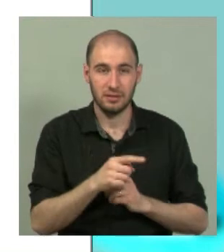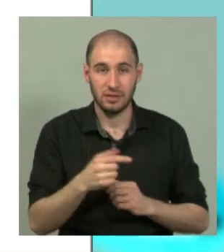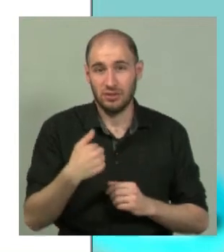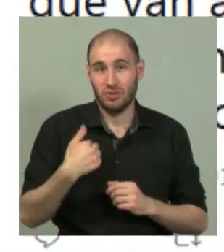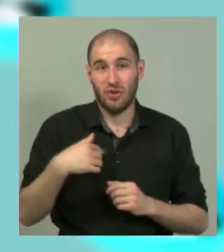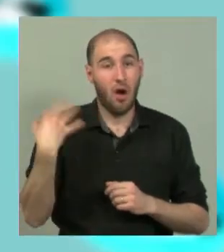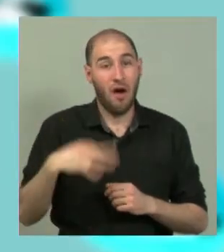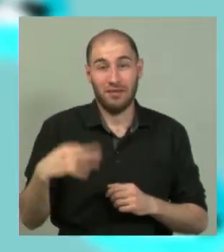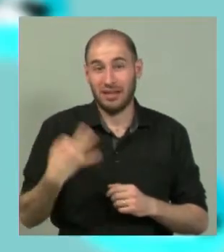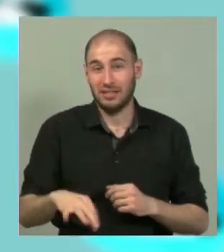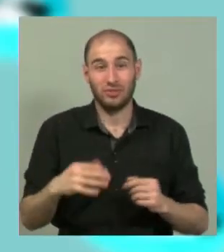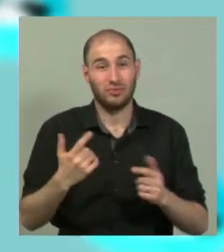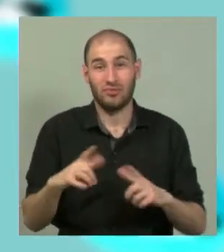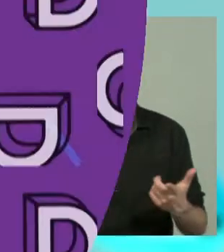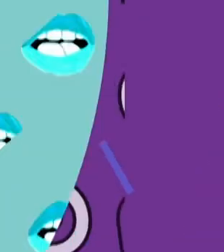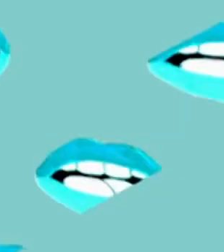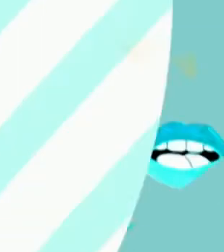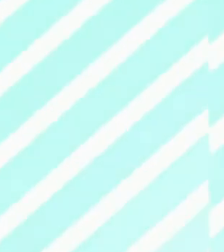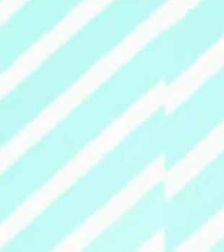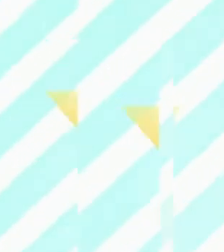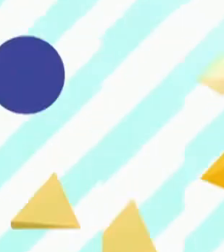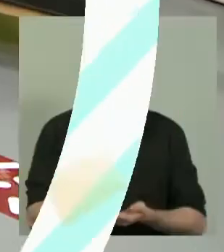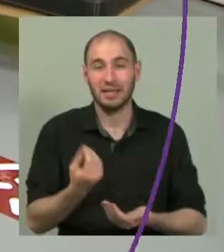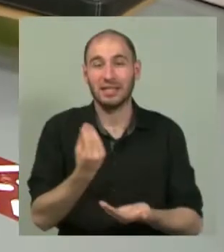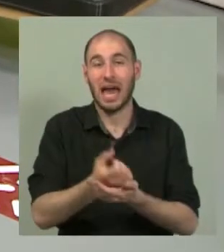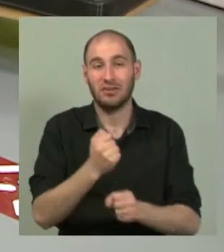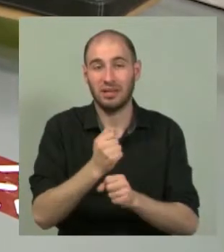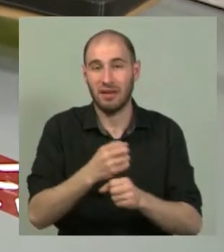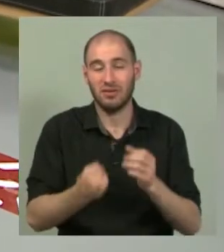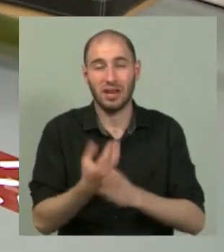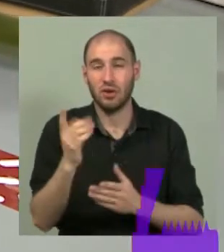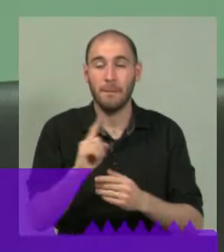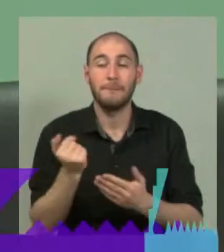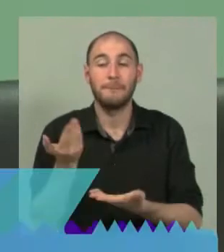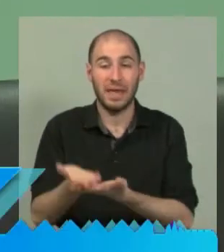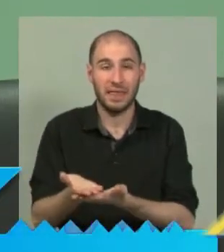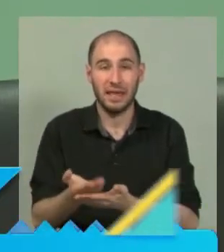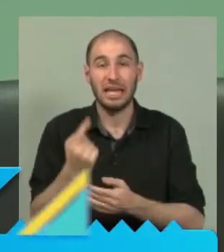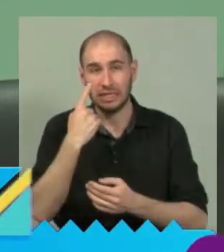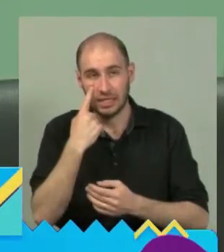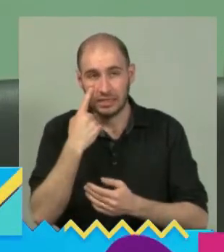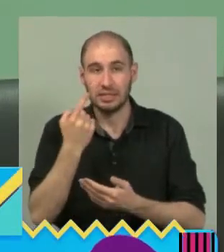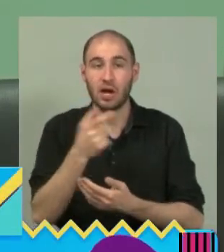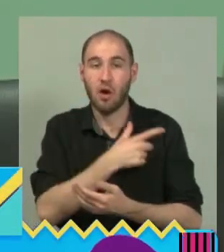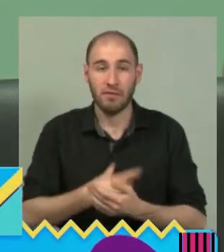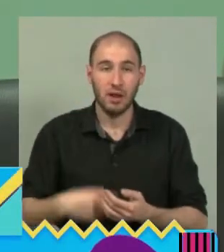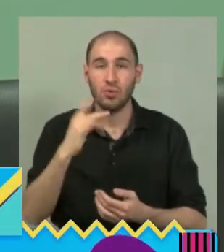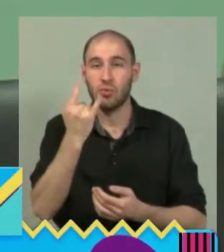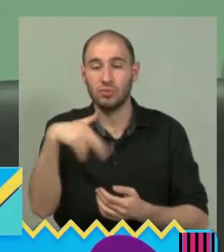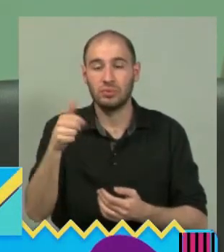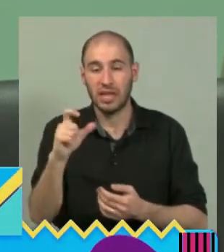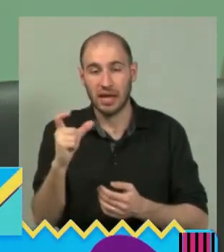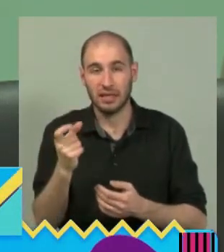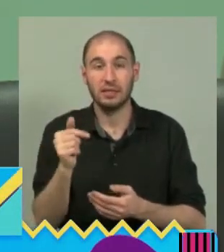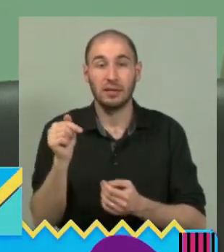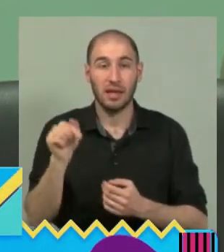tenemos la obligación de generar puestos de trabajo. Es más, le seguimos pidiendo al intendente y al gobernador Uñac que